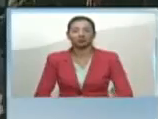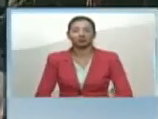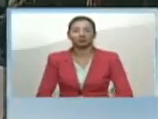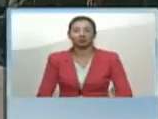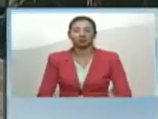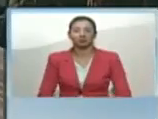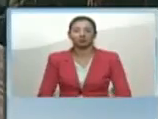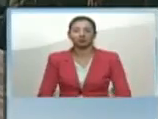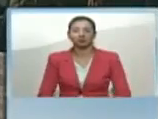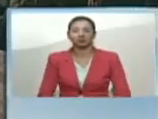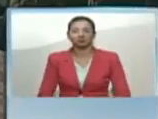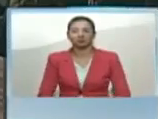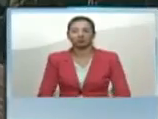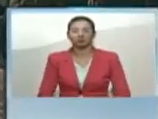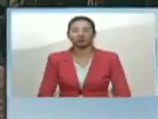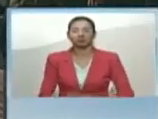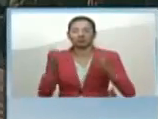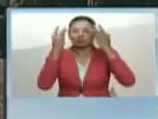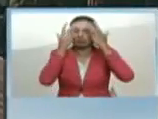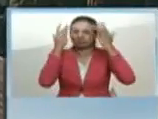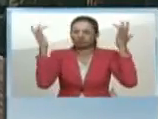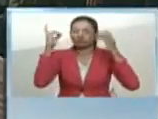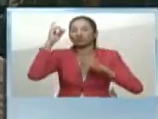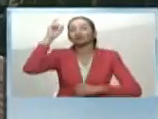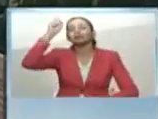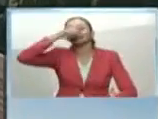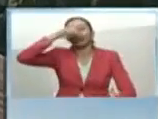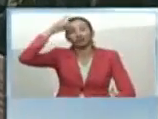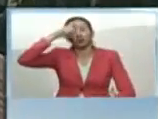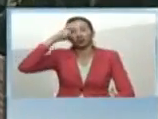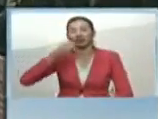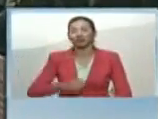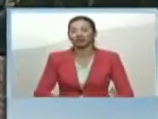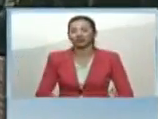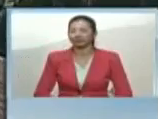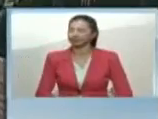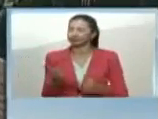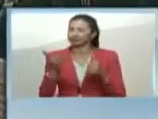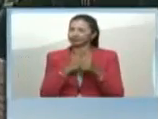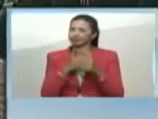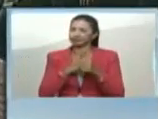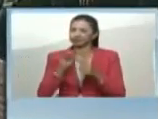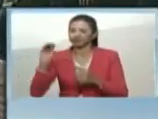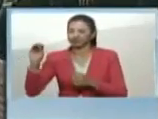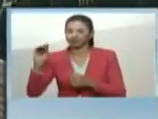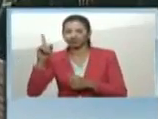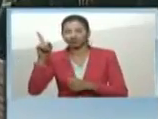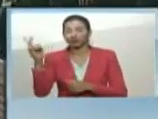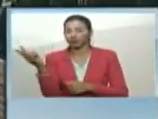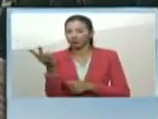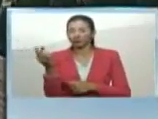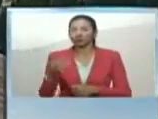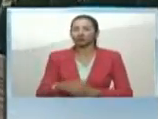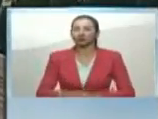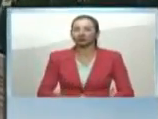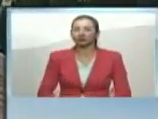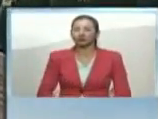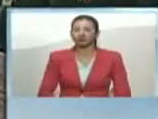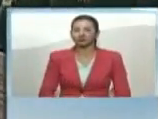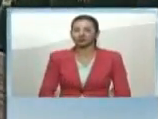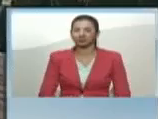Es un documento de gran sabiduría. Fíjate lo primero, Tarek, Aristóbulo, Castro Sotelo,